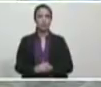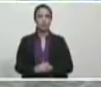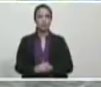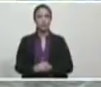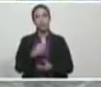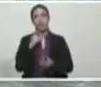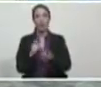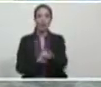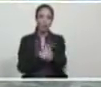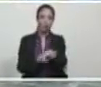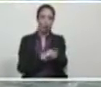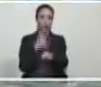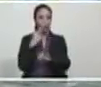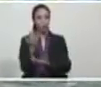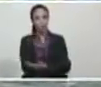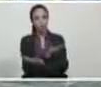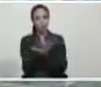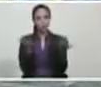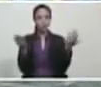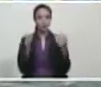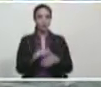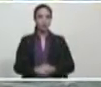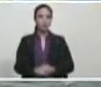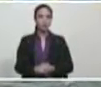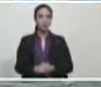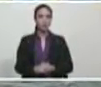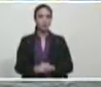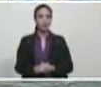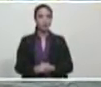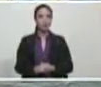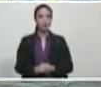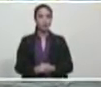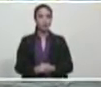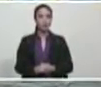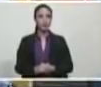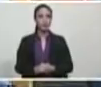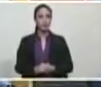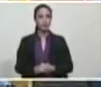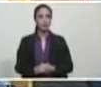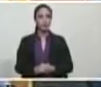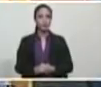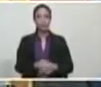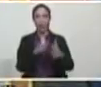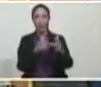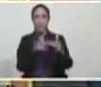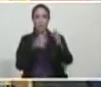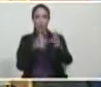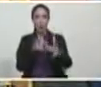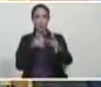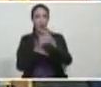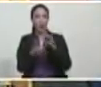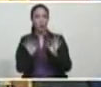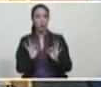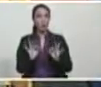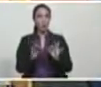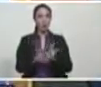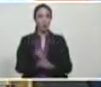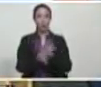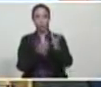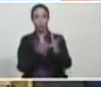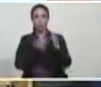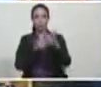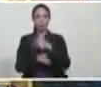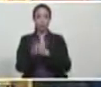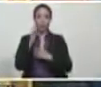hermano, Jorgin y Jorgin. Mira, tienen dos arpas, Naguará, dos arpistas,